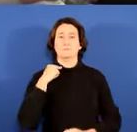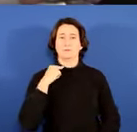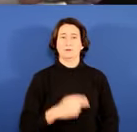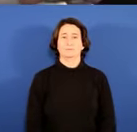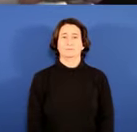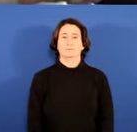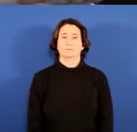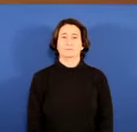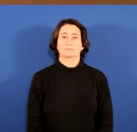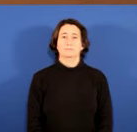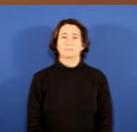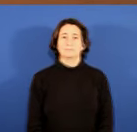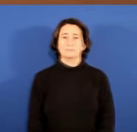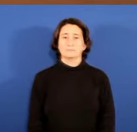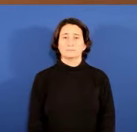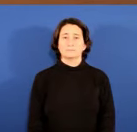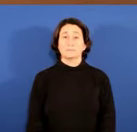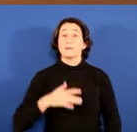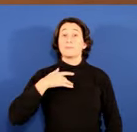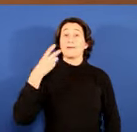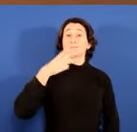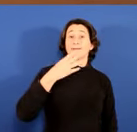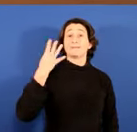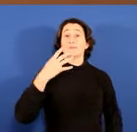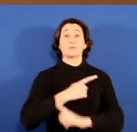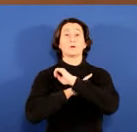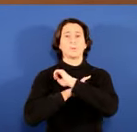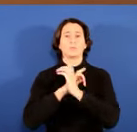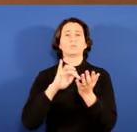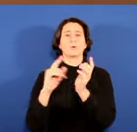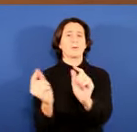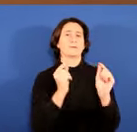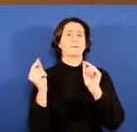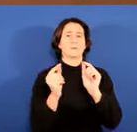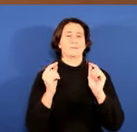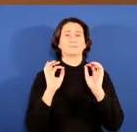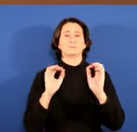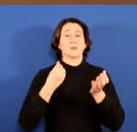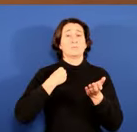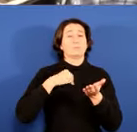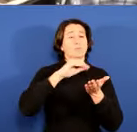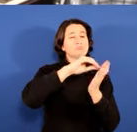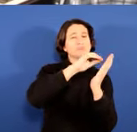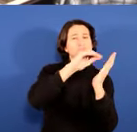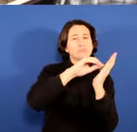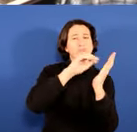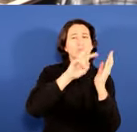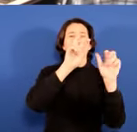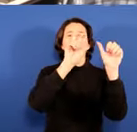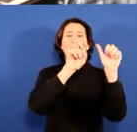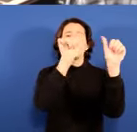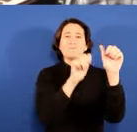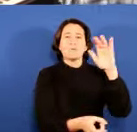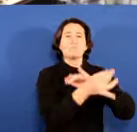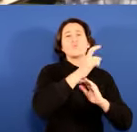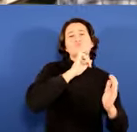discurso narrativo con la llegada de Internet, los nuevos sistemas de lectura, etc. Liburutekia pretende ser un espacio en el que se